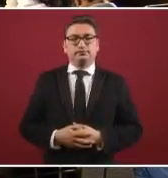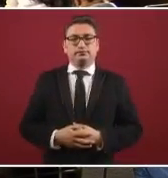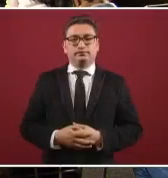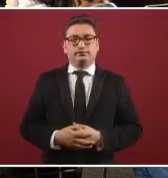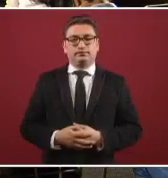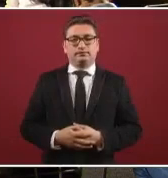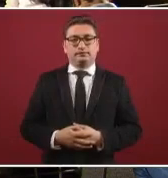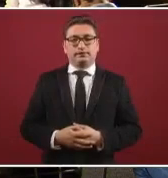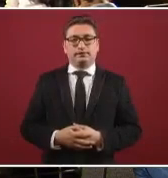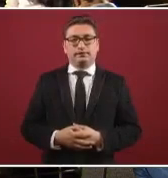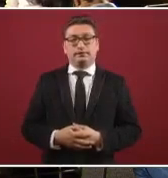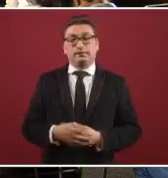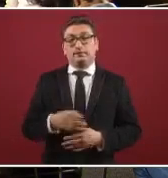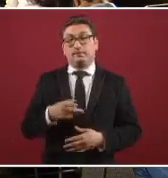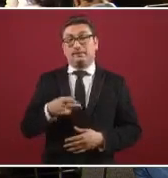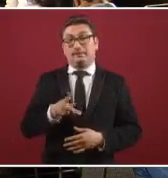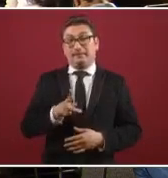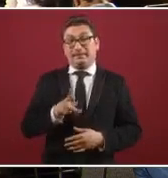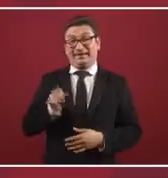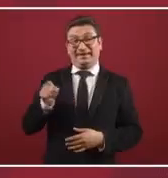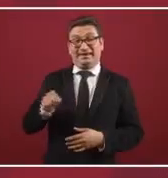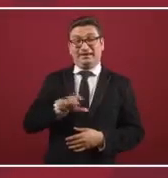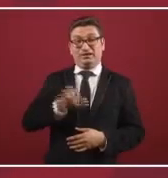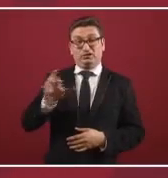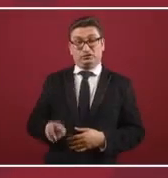pero Costa Rica